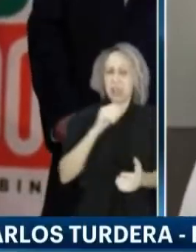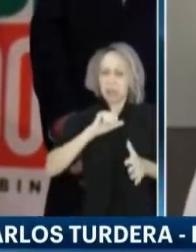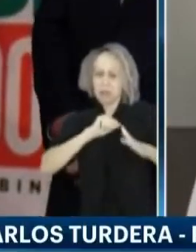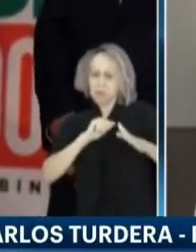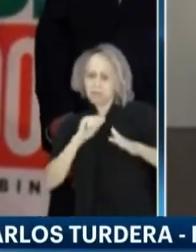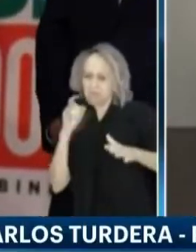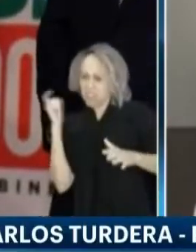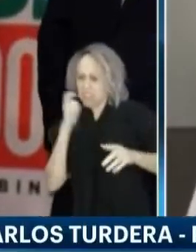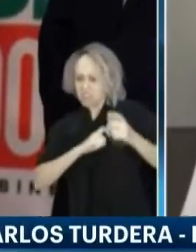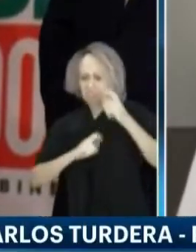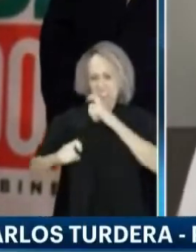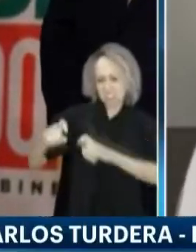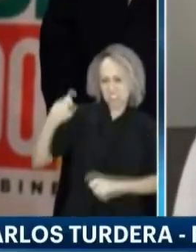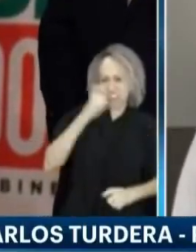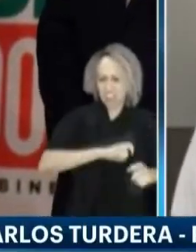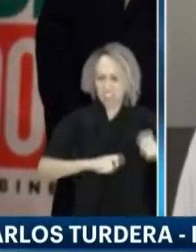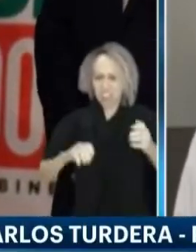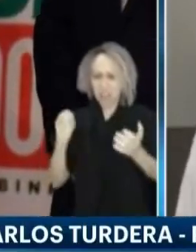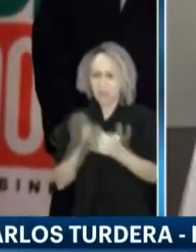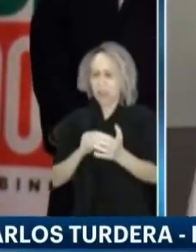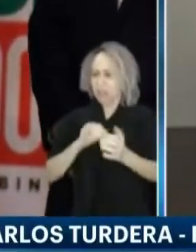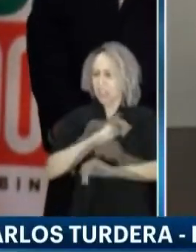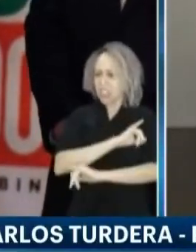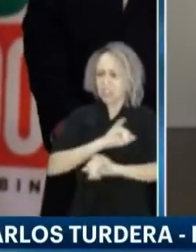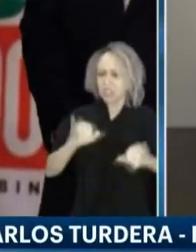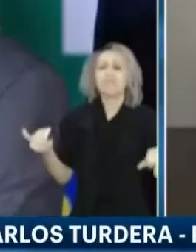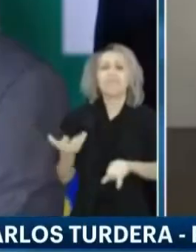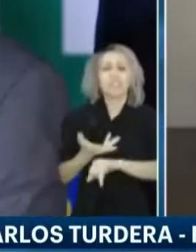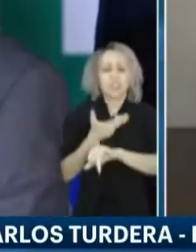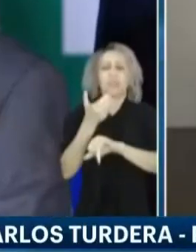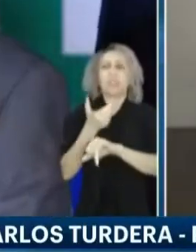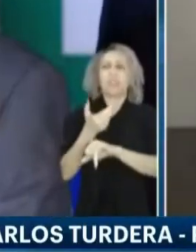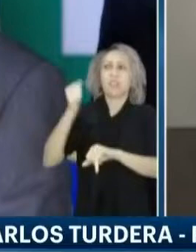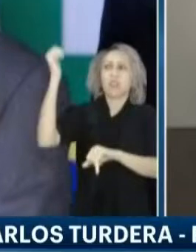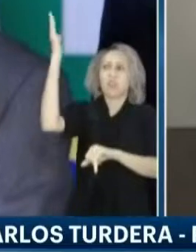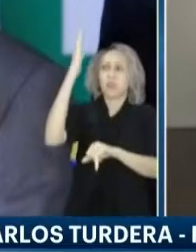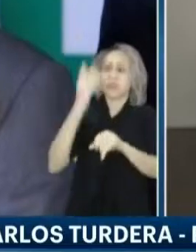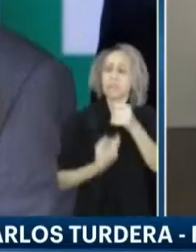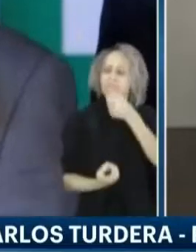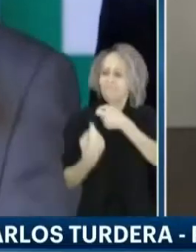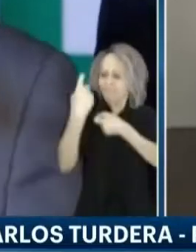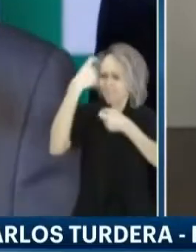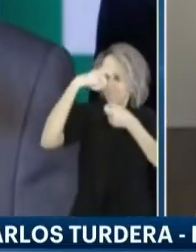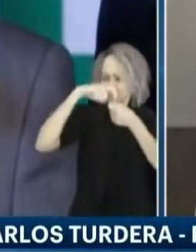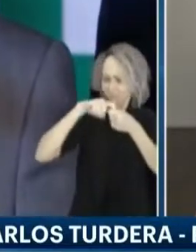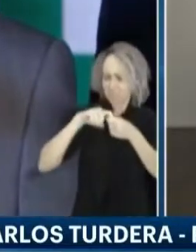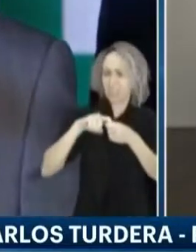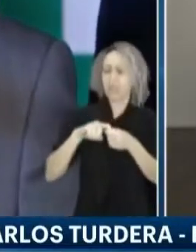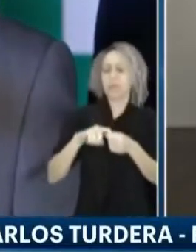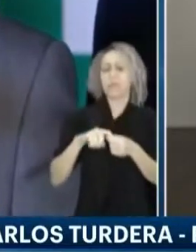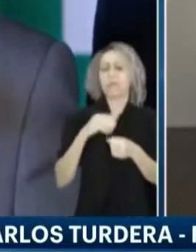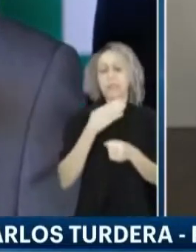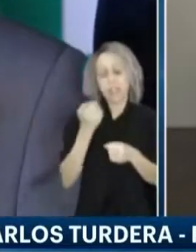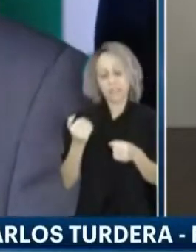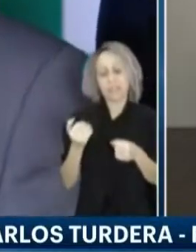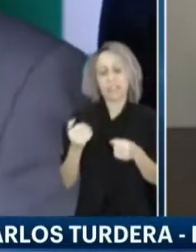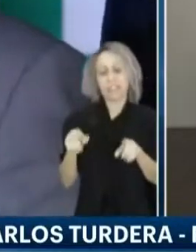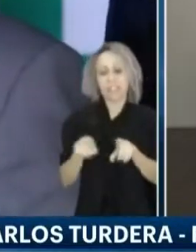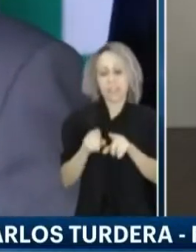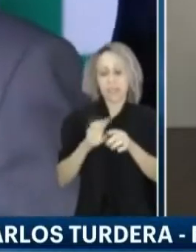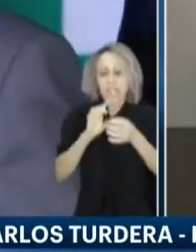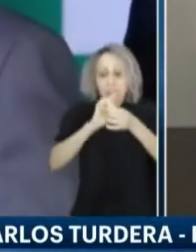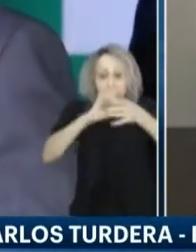los sectores de la población. Esto es un poco lo que también trae perspectivas sobre cómo